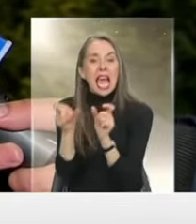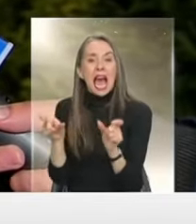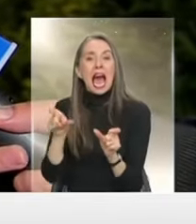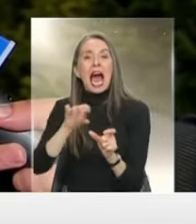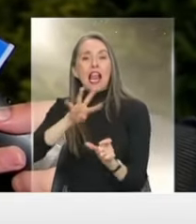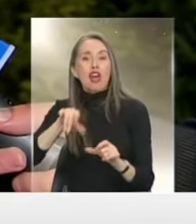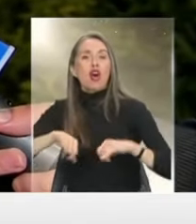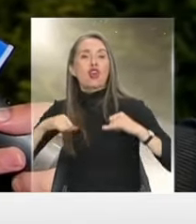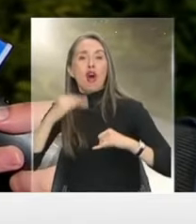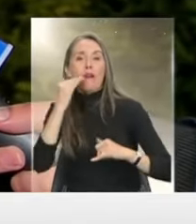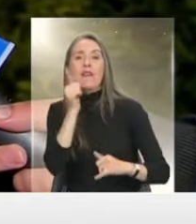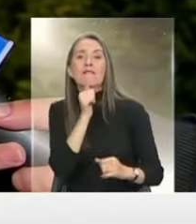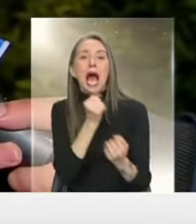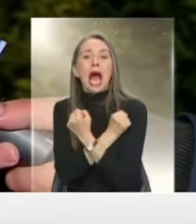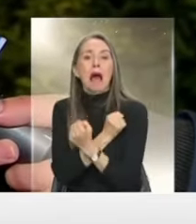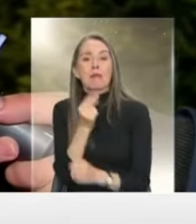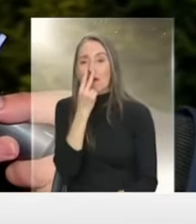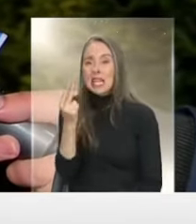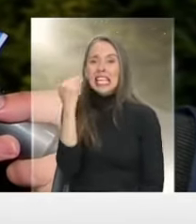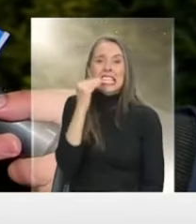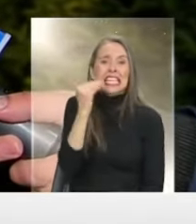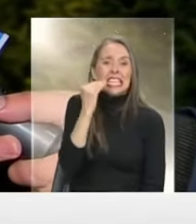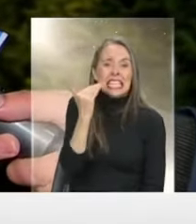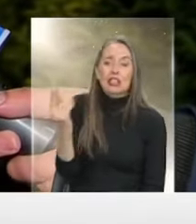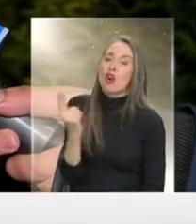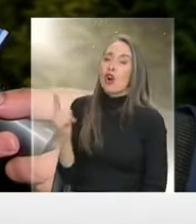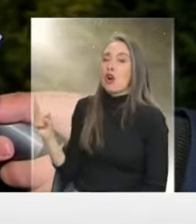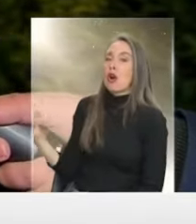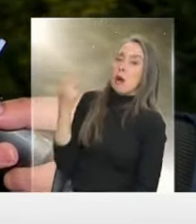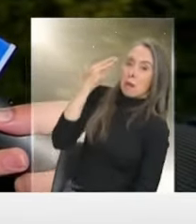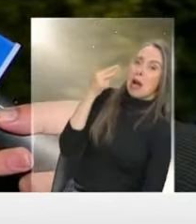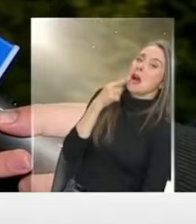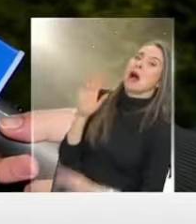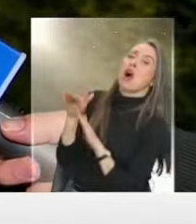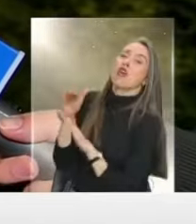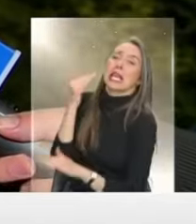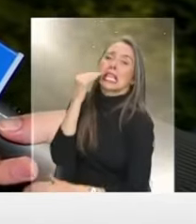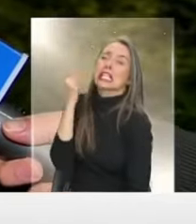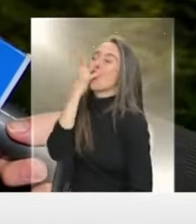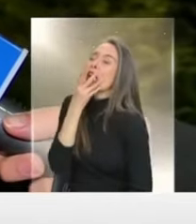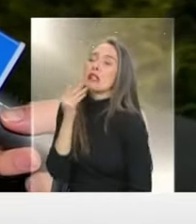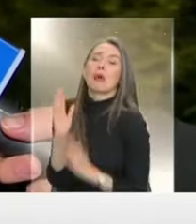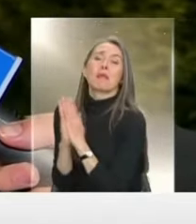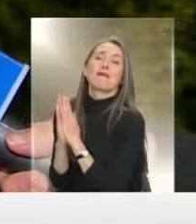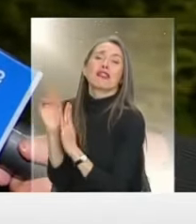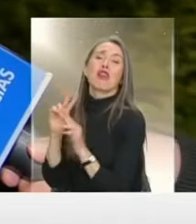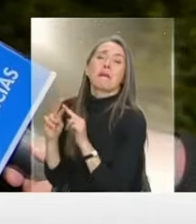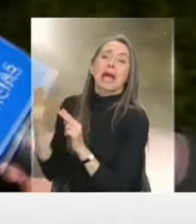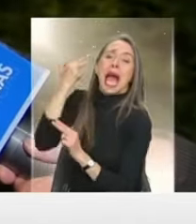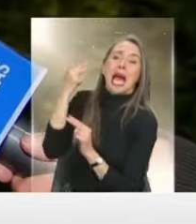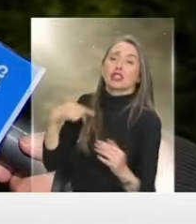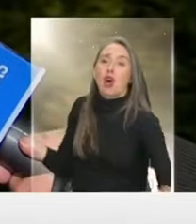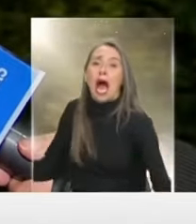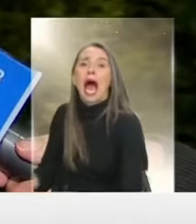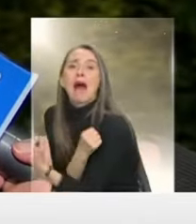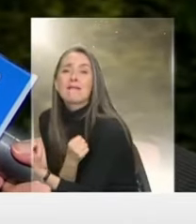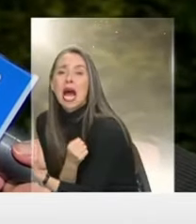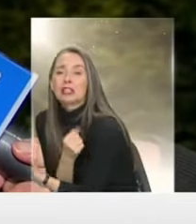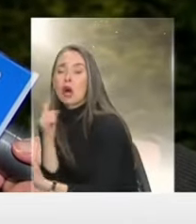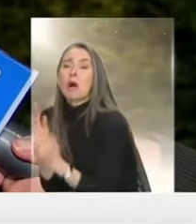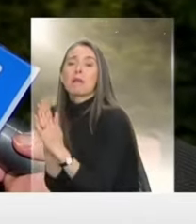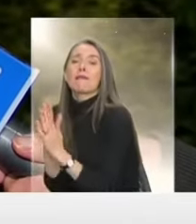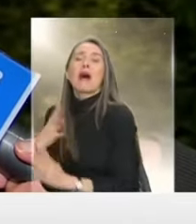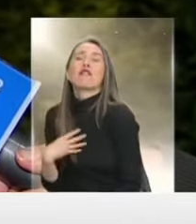amor a estos cabros, oye, porque eran cabritos. Entonces le dije, mijito lindo, le dije yo, por favor, no me hagas nada, y lo abrazo. Y le dije, mira,